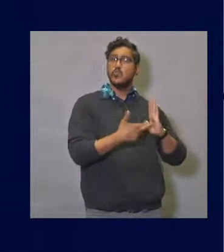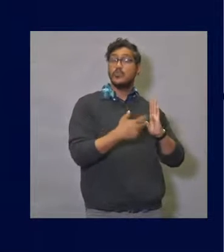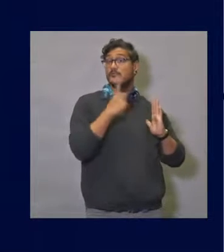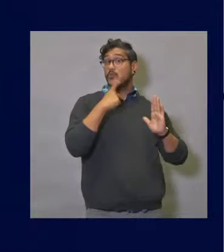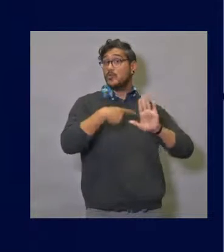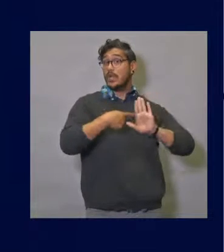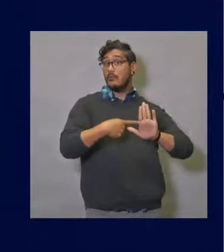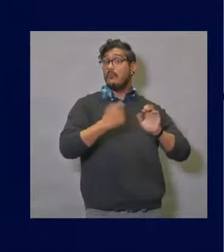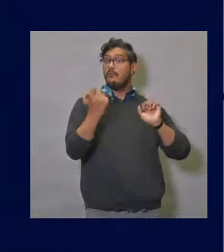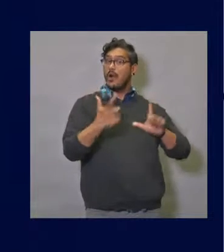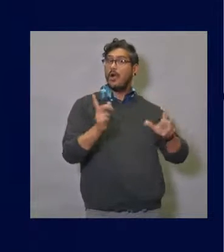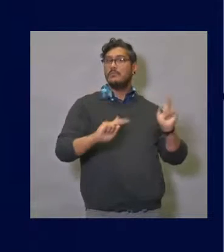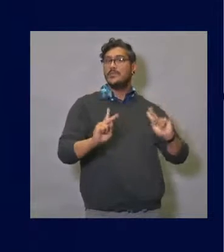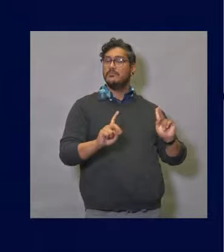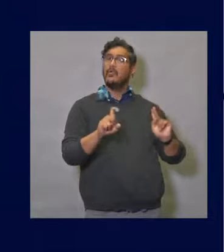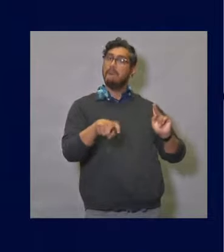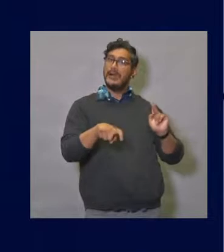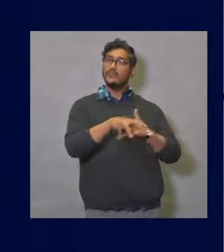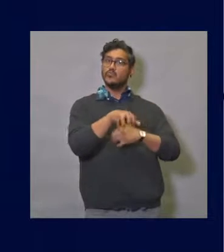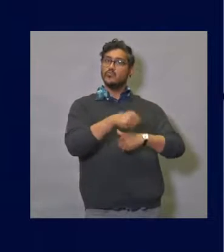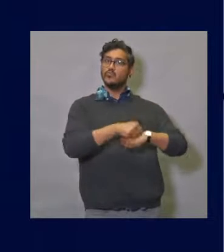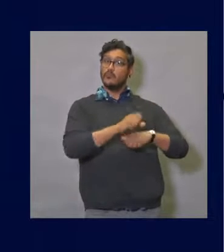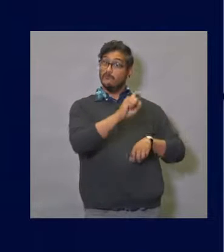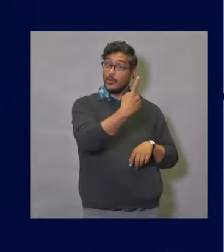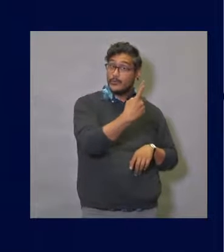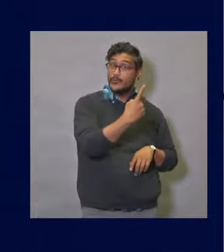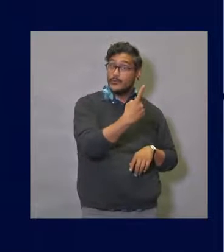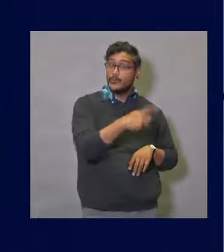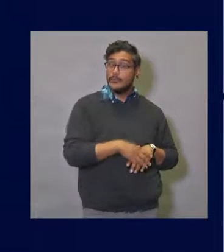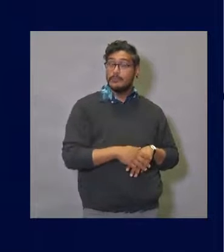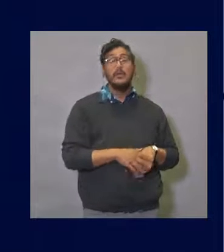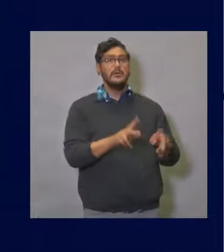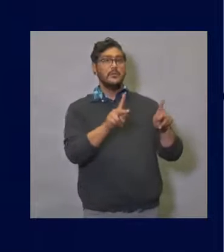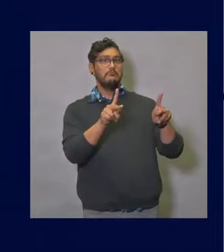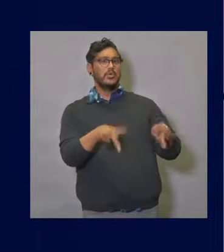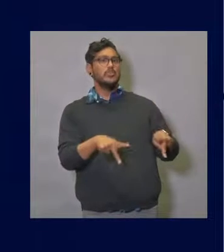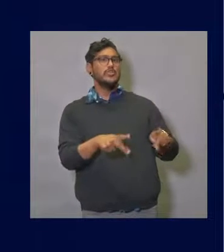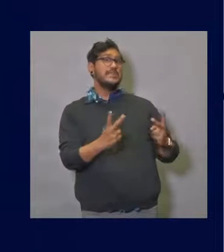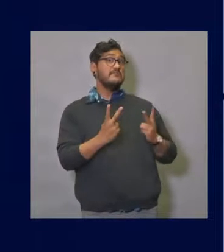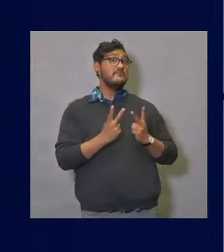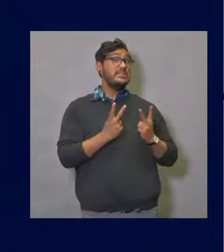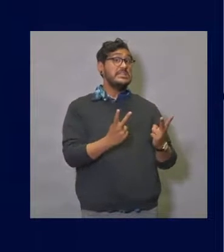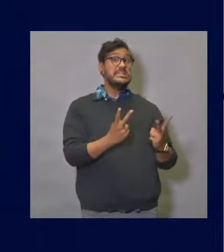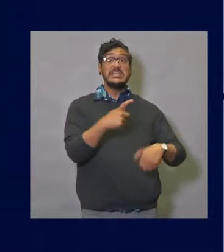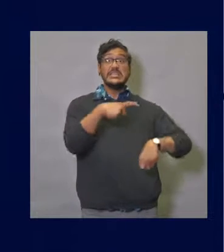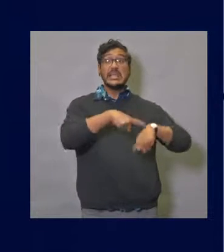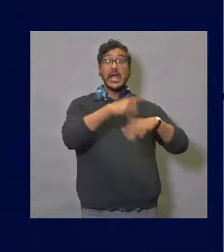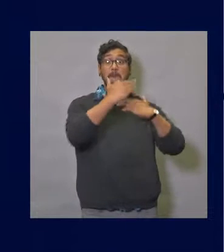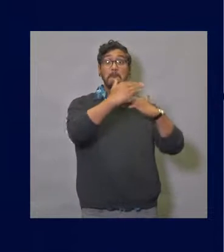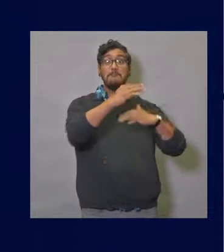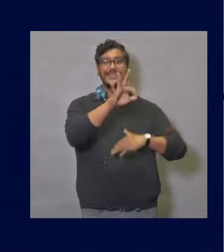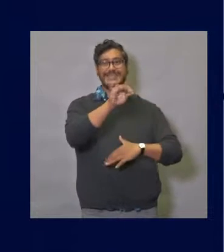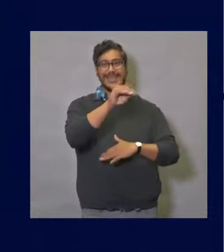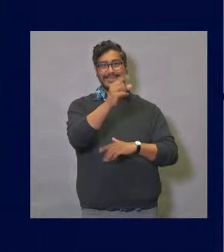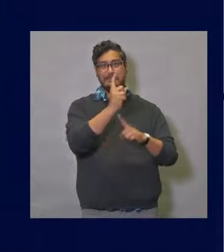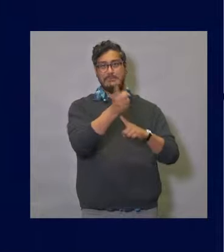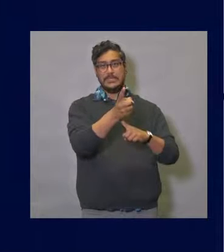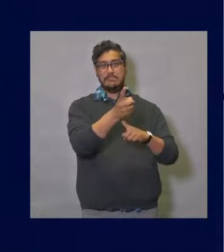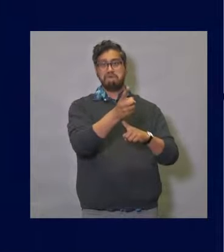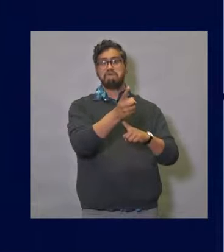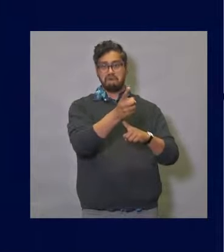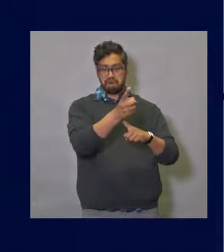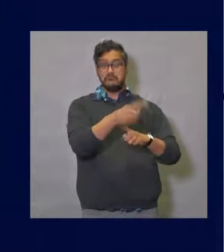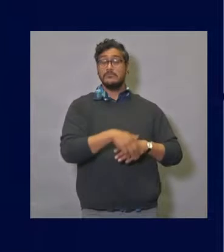las personas deben tener reservaciones, las personas deben limitar su visita a no más de 90 minutos, las personas